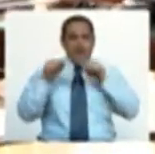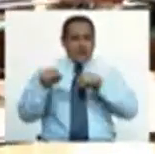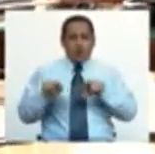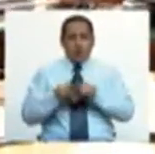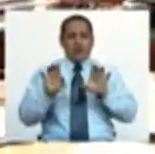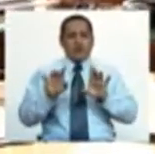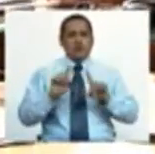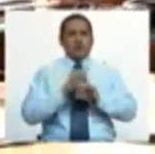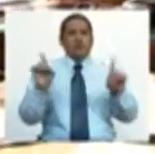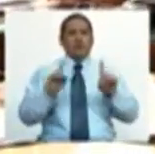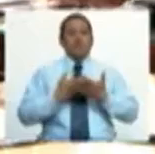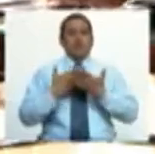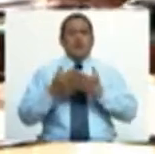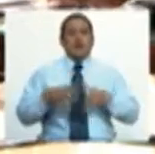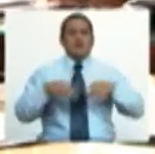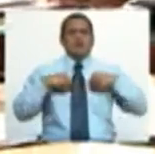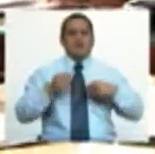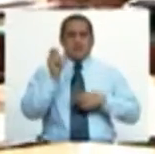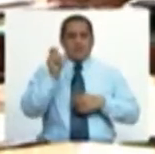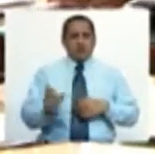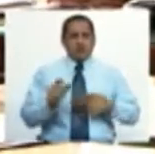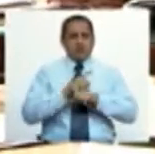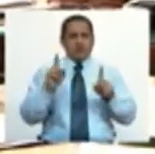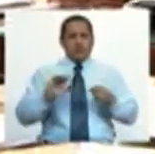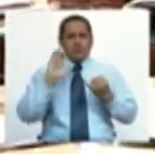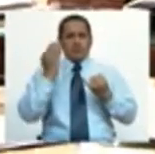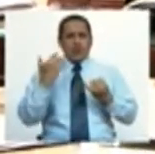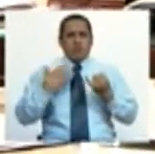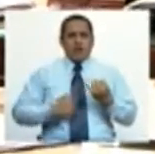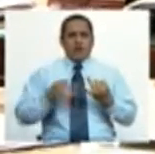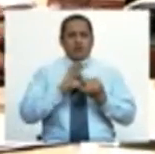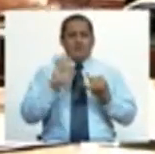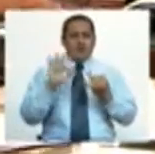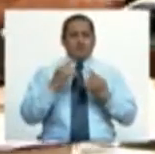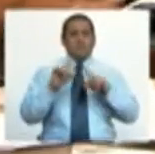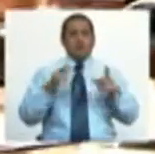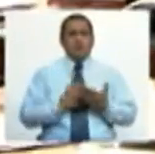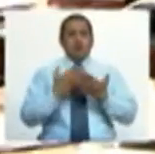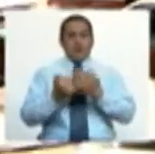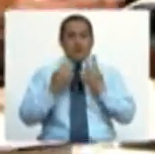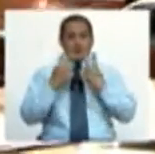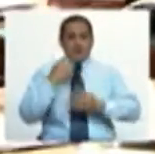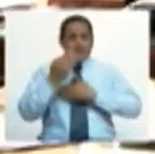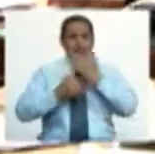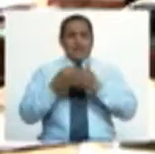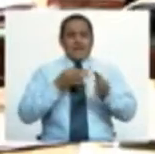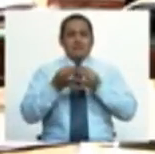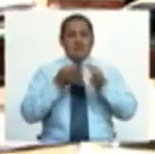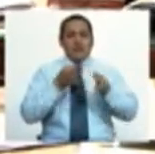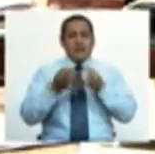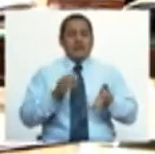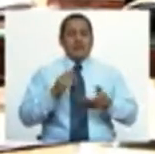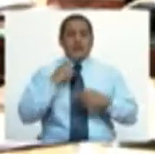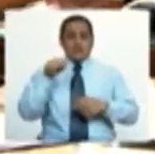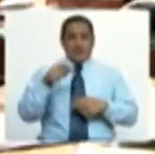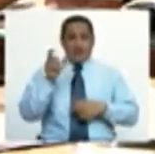caso. O sea, no amparar la pretensión del señor porque no estuvo presente ni él ni su abogado, pero sí dejar establecido que en adelante se debe interpretar